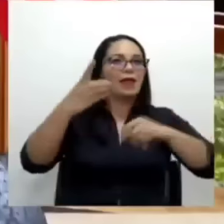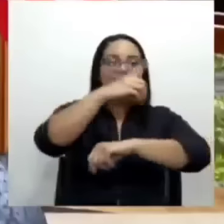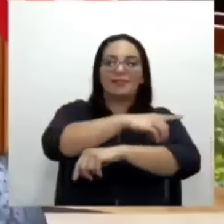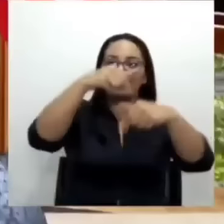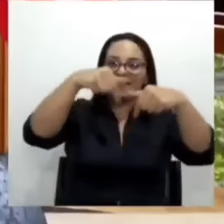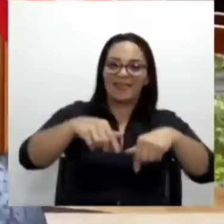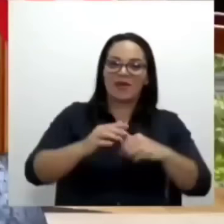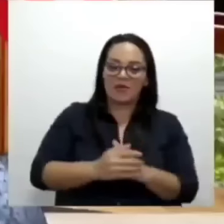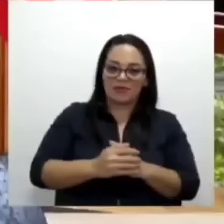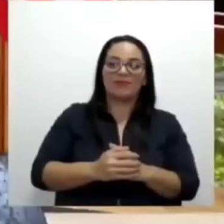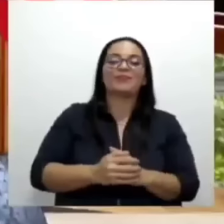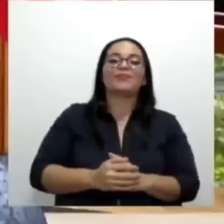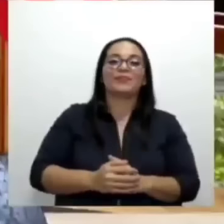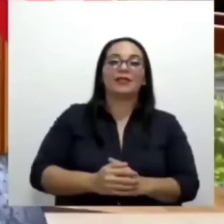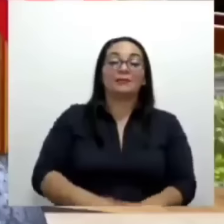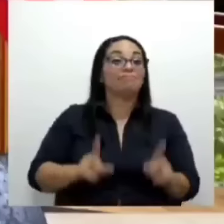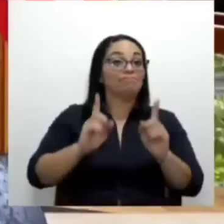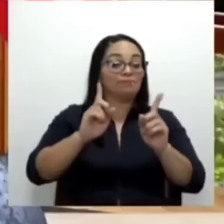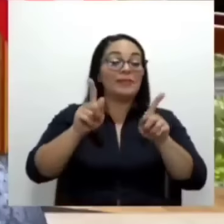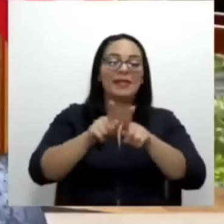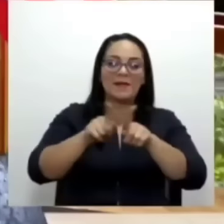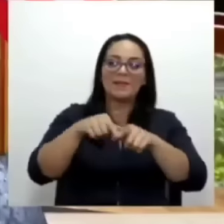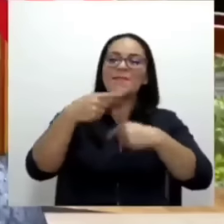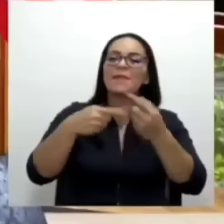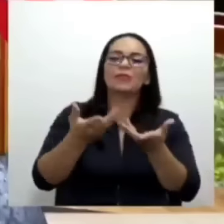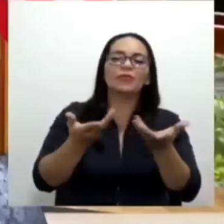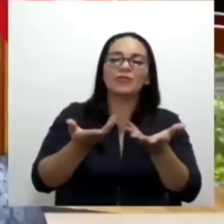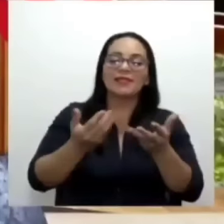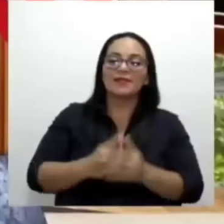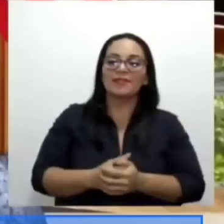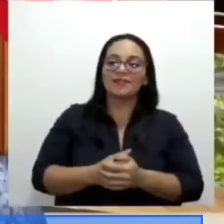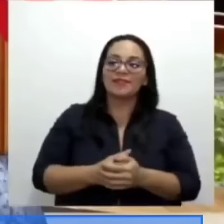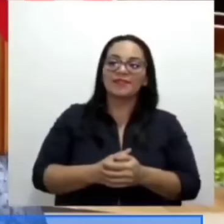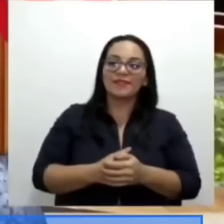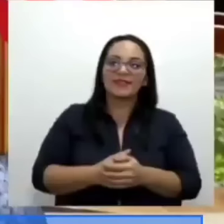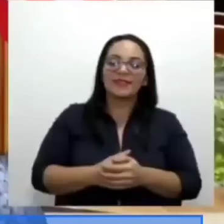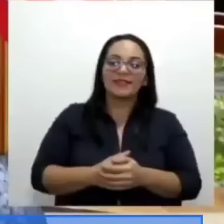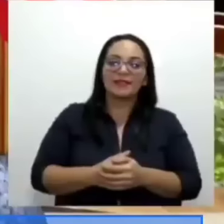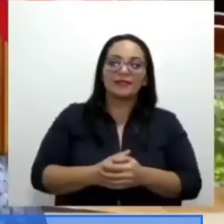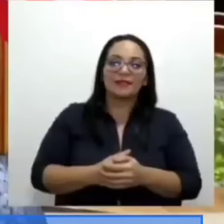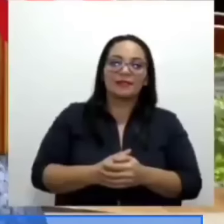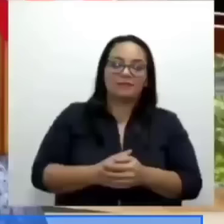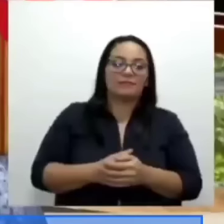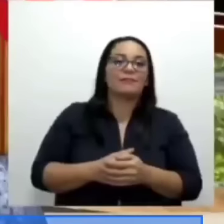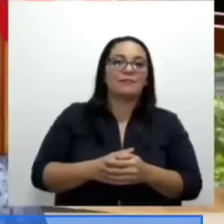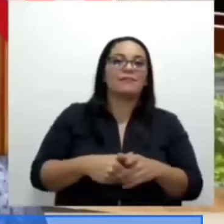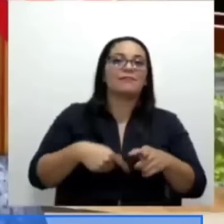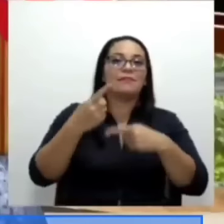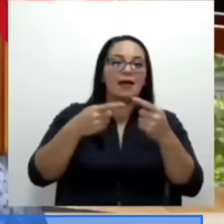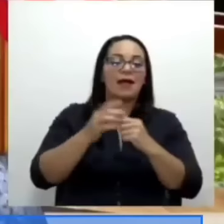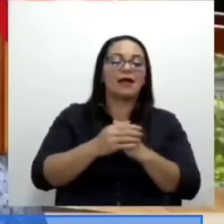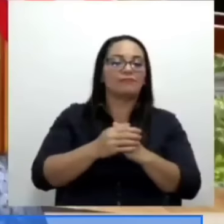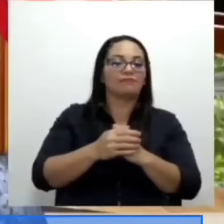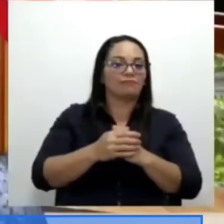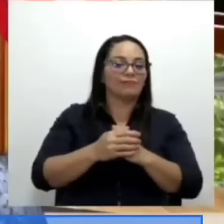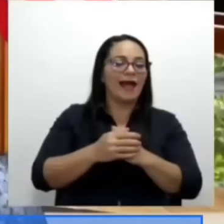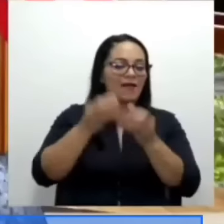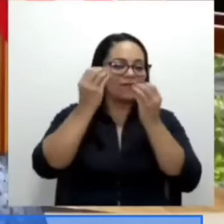También vamos a tener, aparte de los anuncios y comentarios que hará nuestra